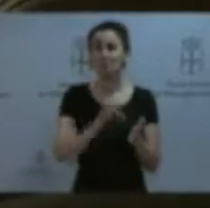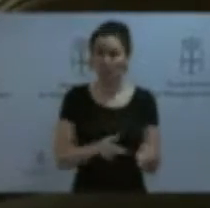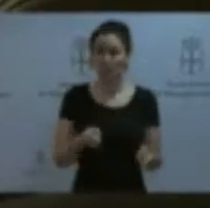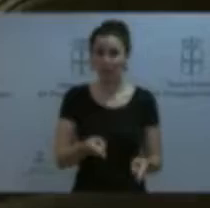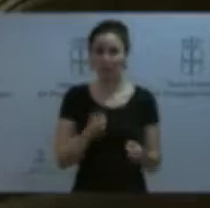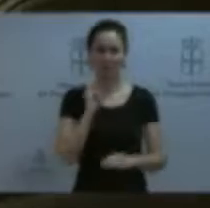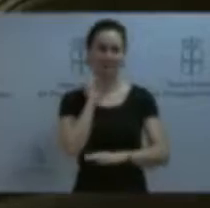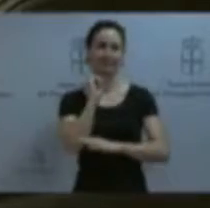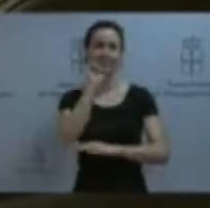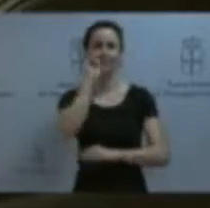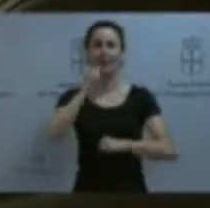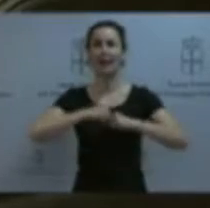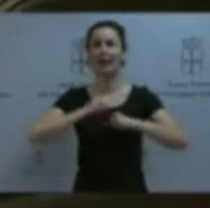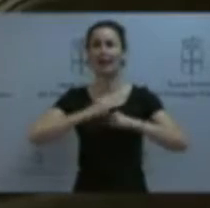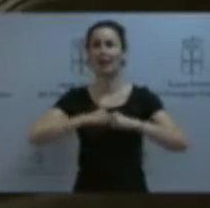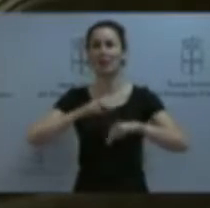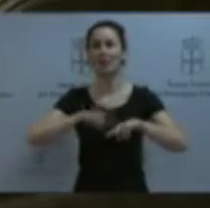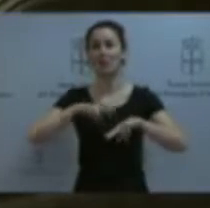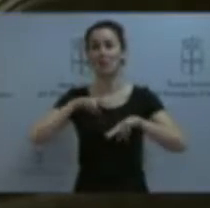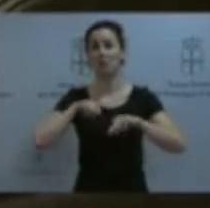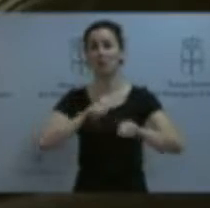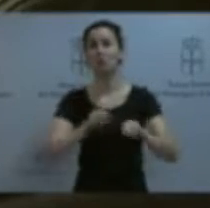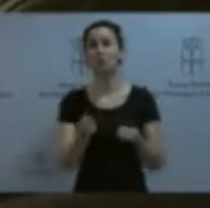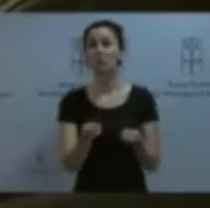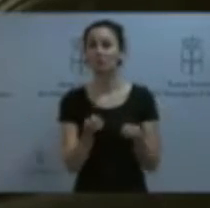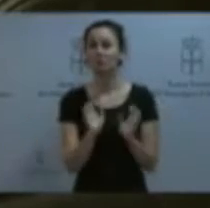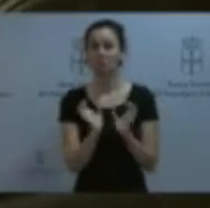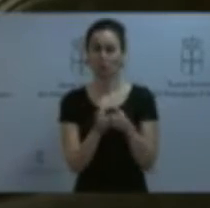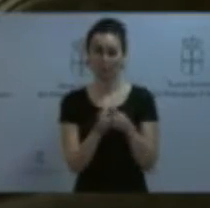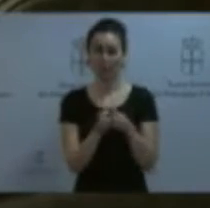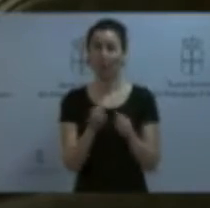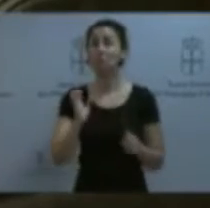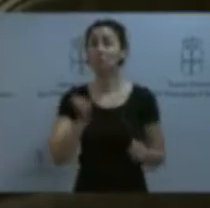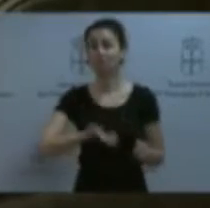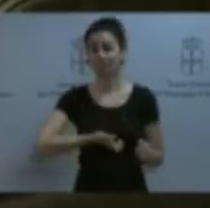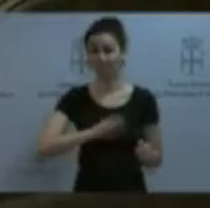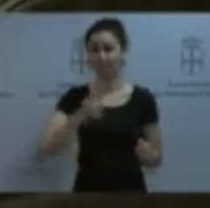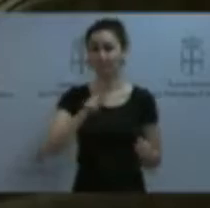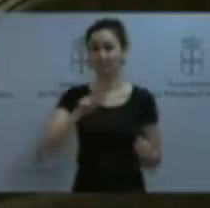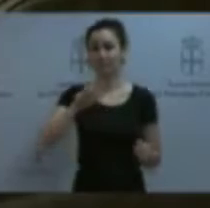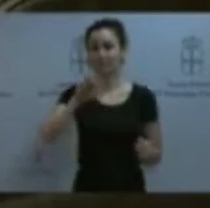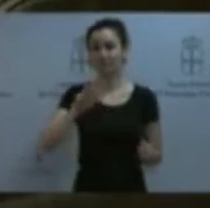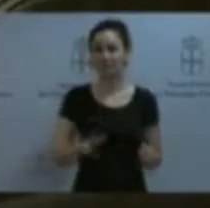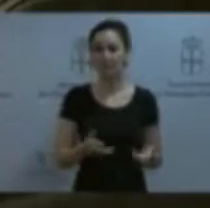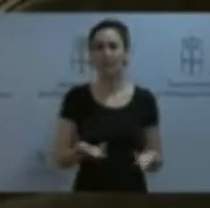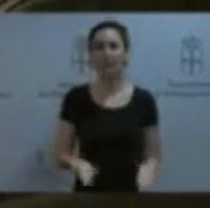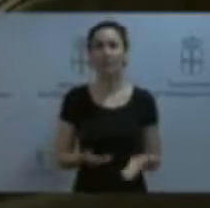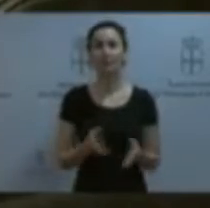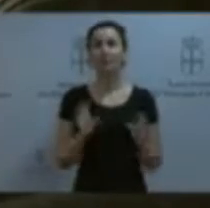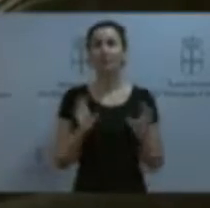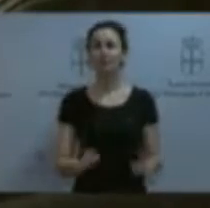Carbón, que controlaba su partido, y el Ayuntamiento de Aller visitan las obras. Con un